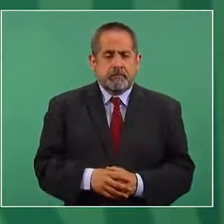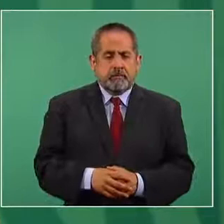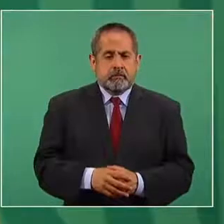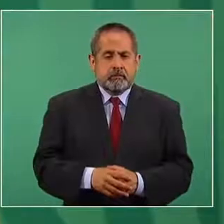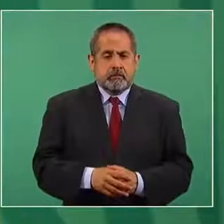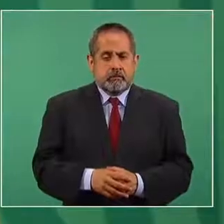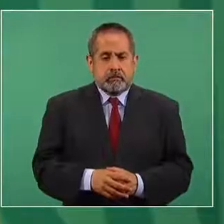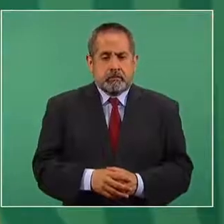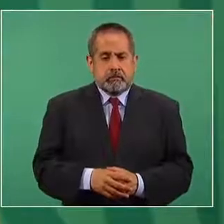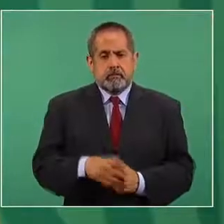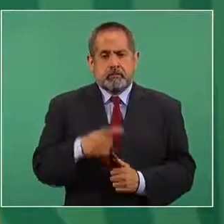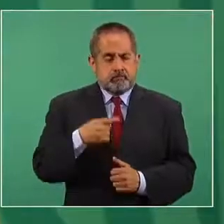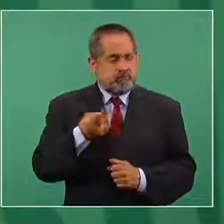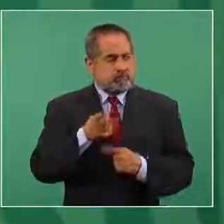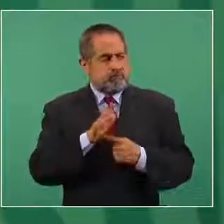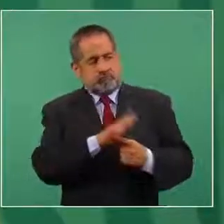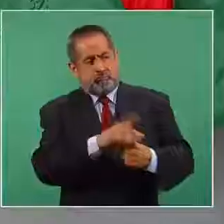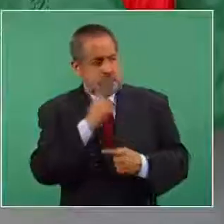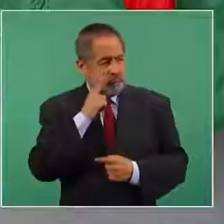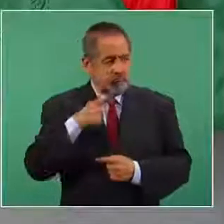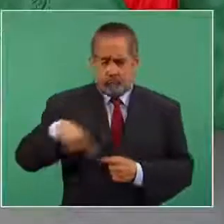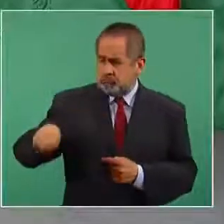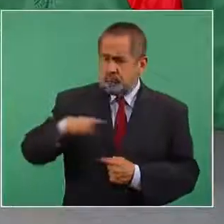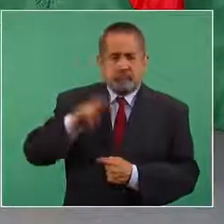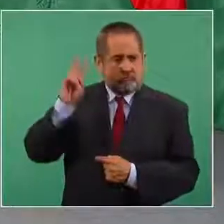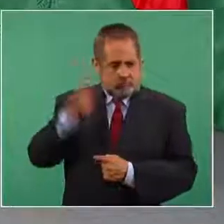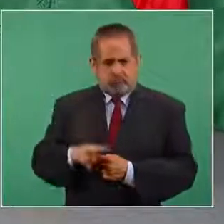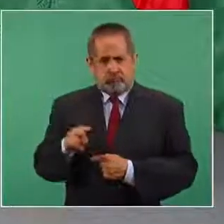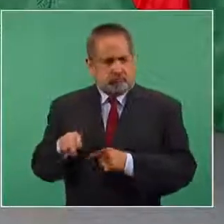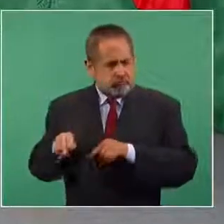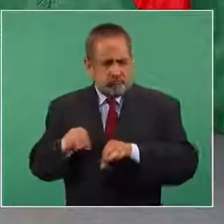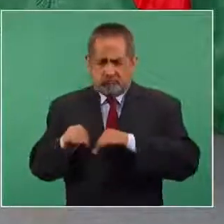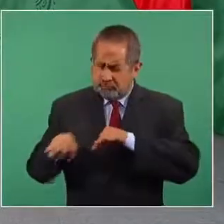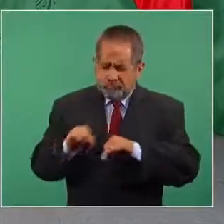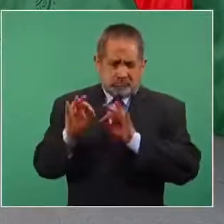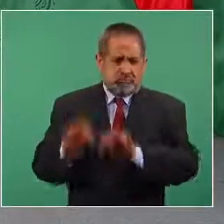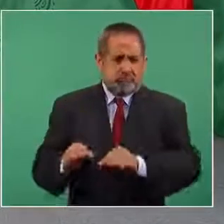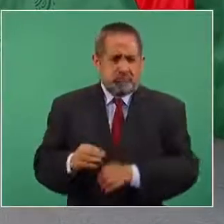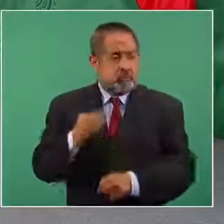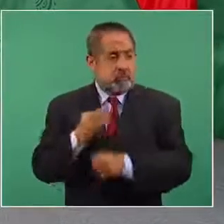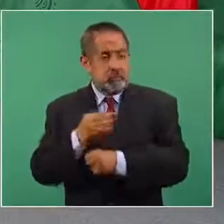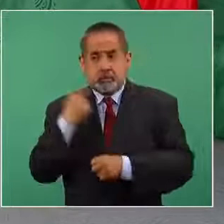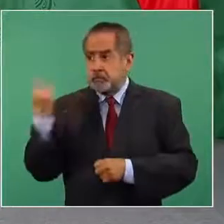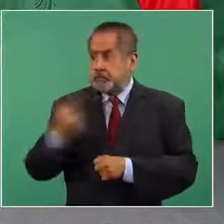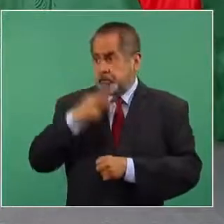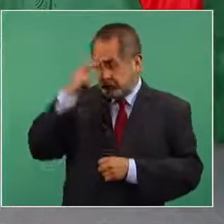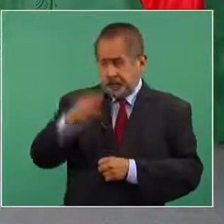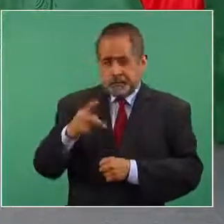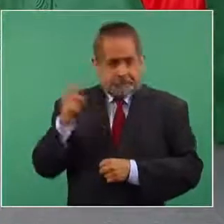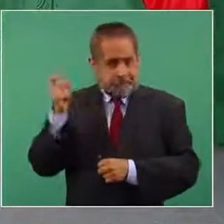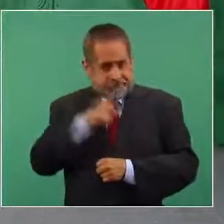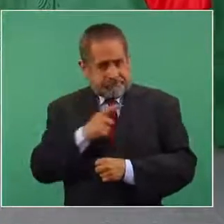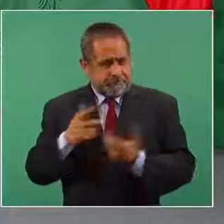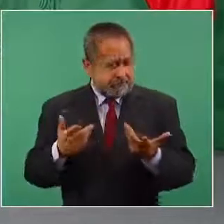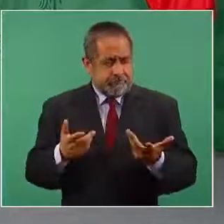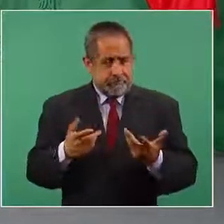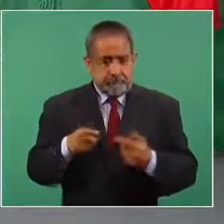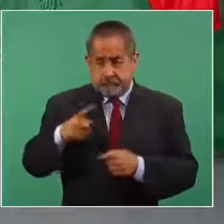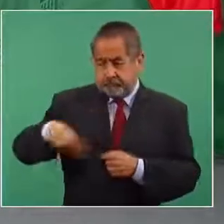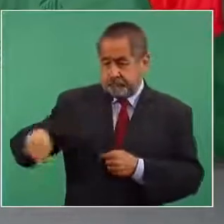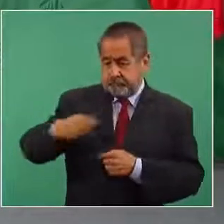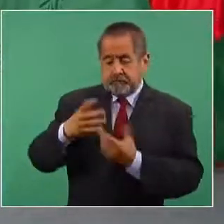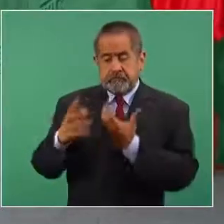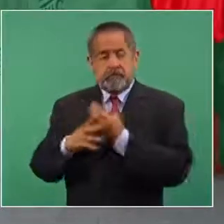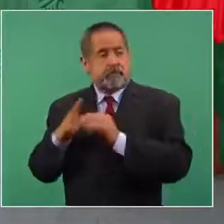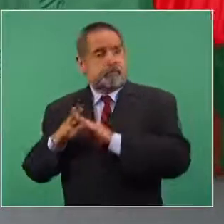y los puse de ejemplo de cómo en una situación tan difícil, en donde ellos tienen